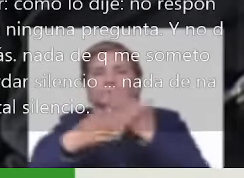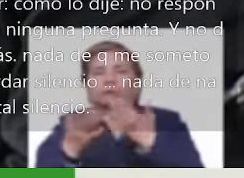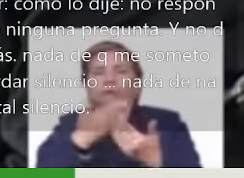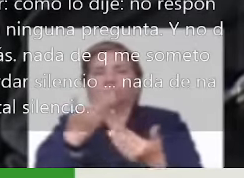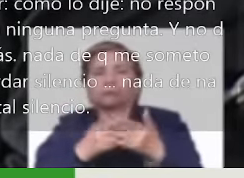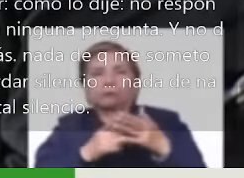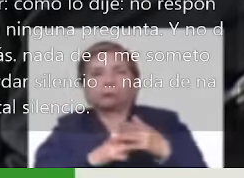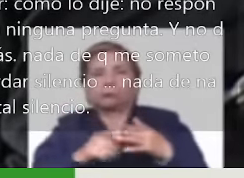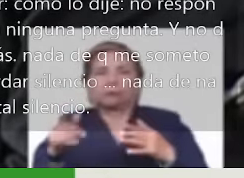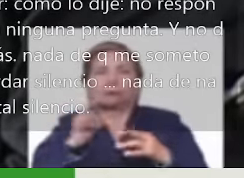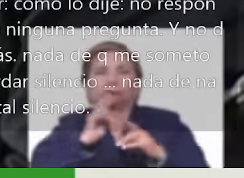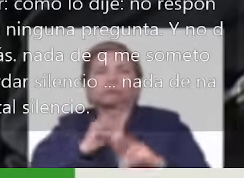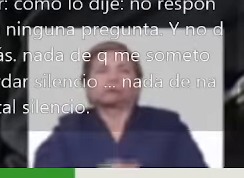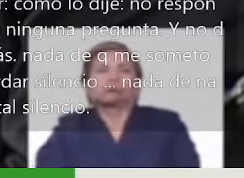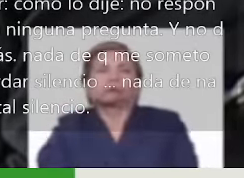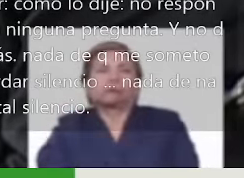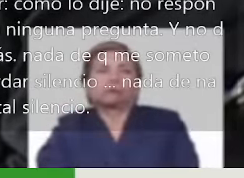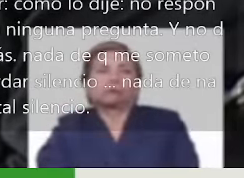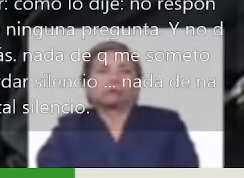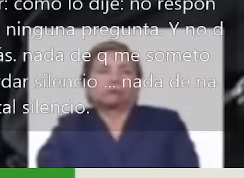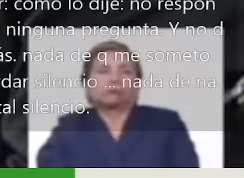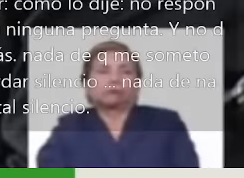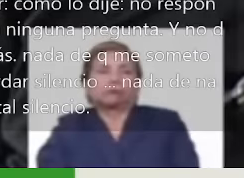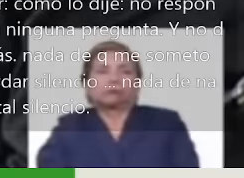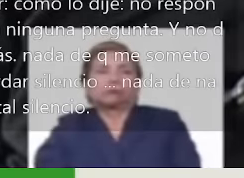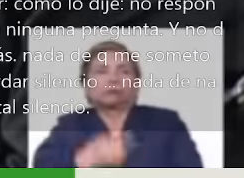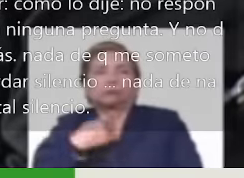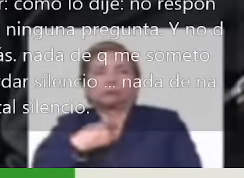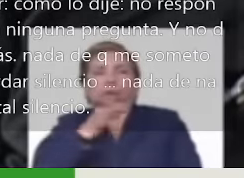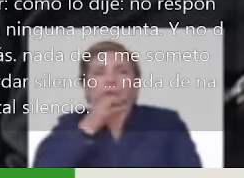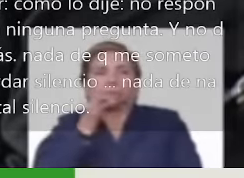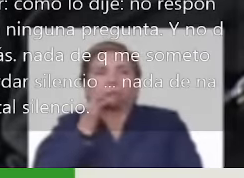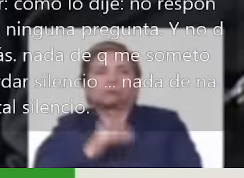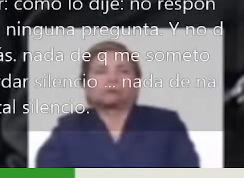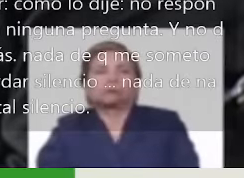facilitar su escape. Responda. Me someto a guardar silencio.